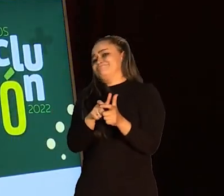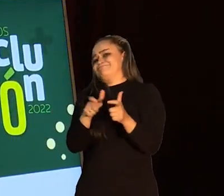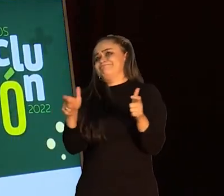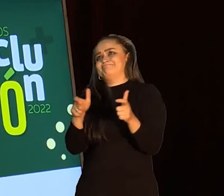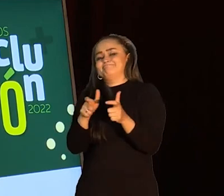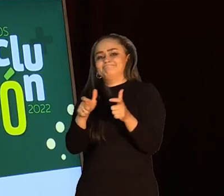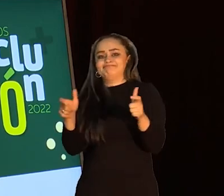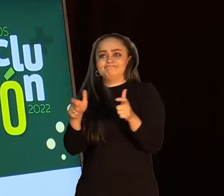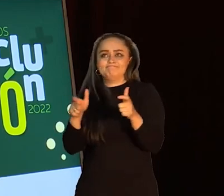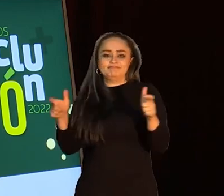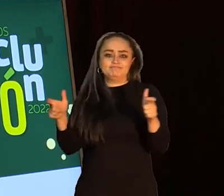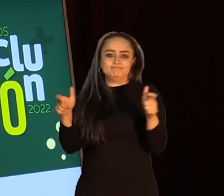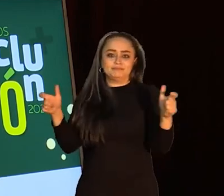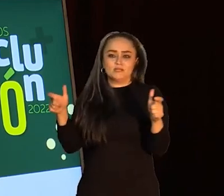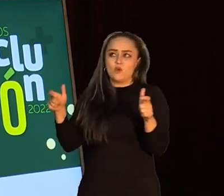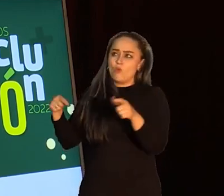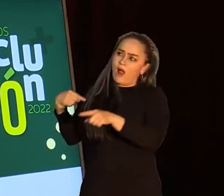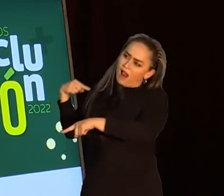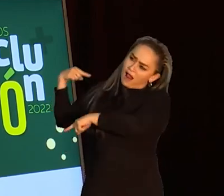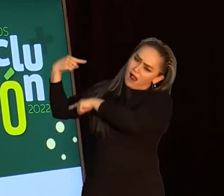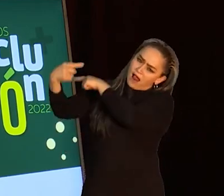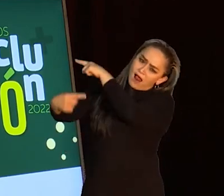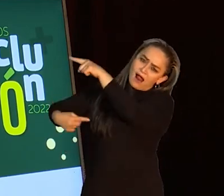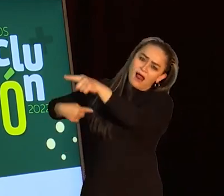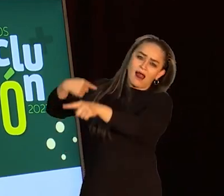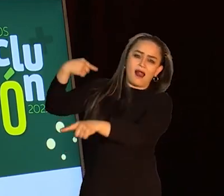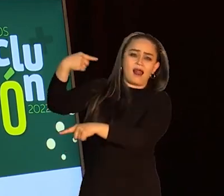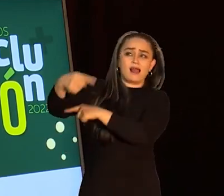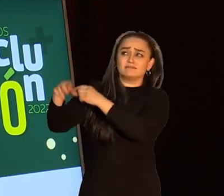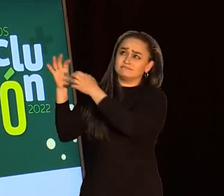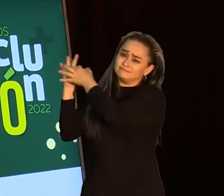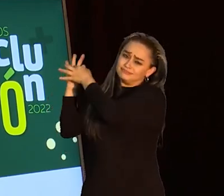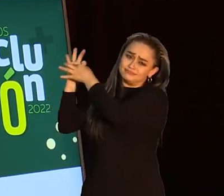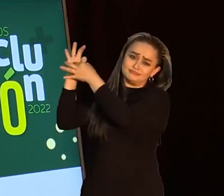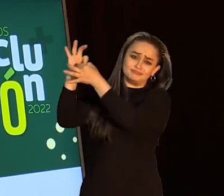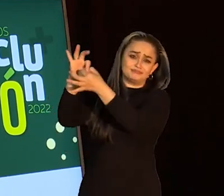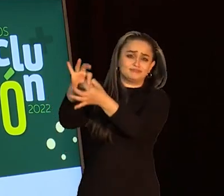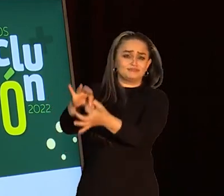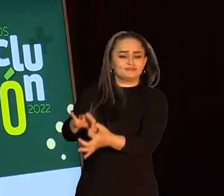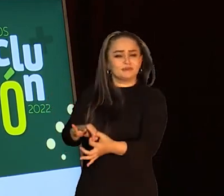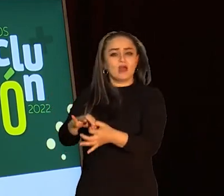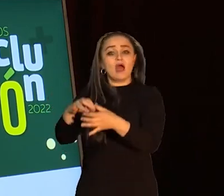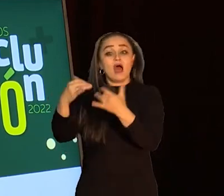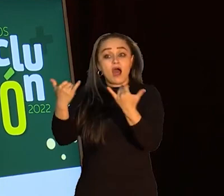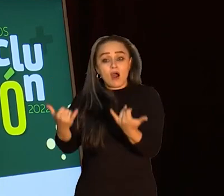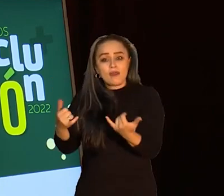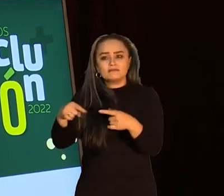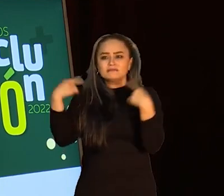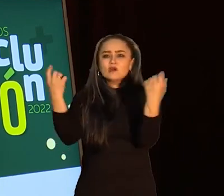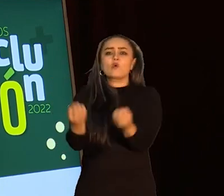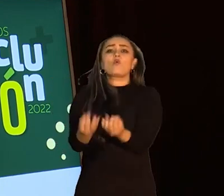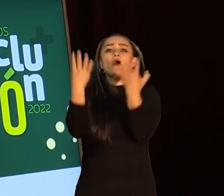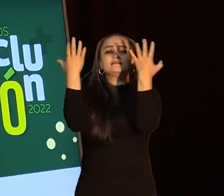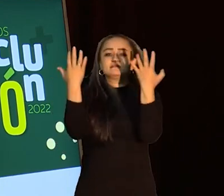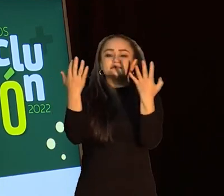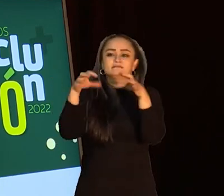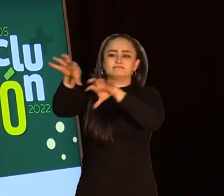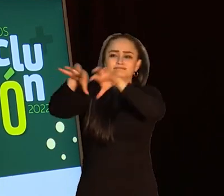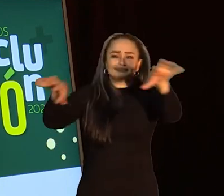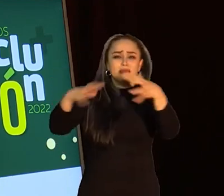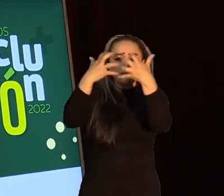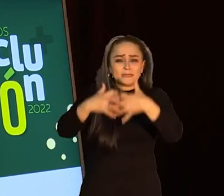seguimos honrando su legado a través de nuestra propuesta de valor a más de 19.700